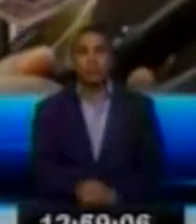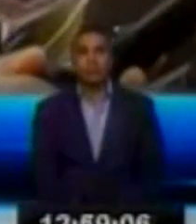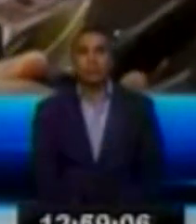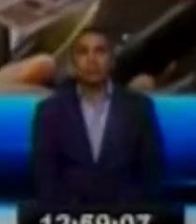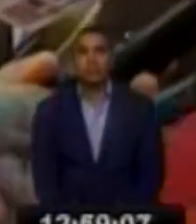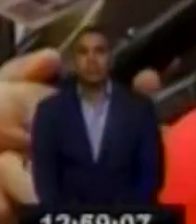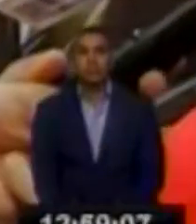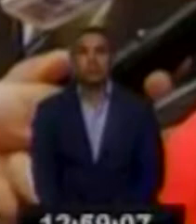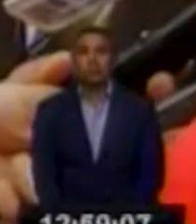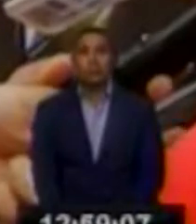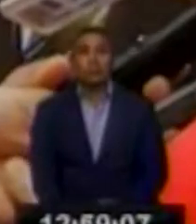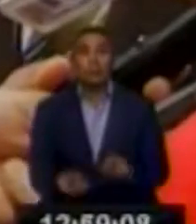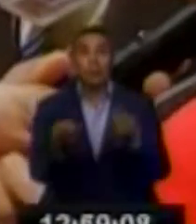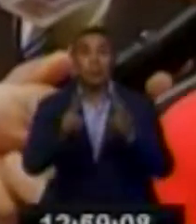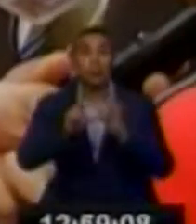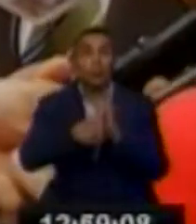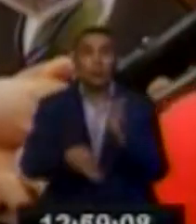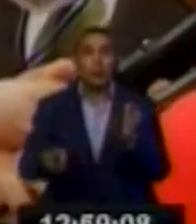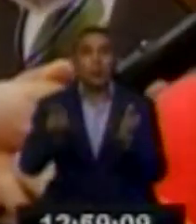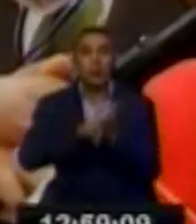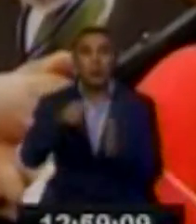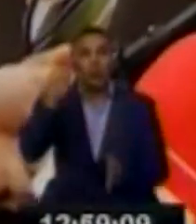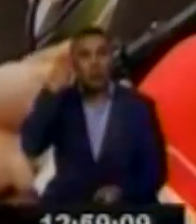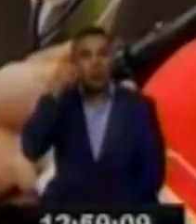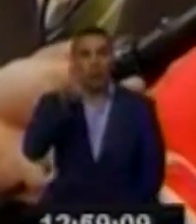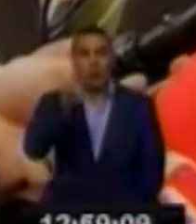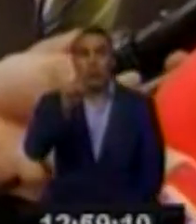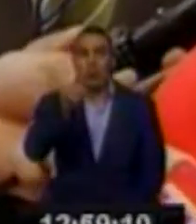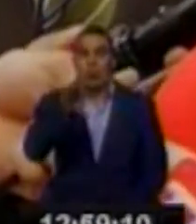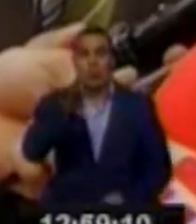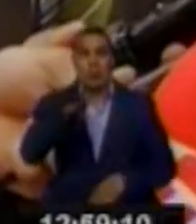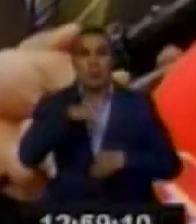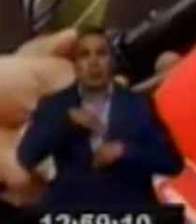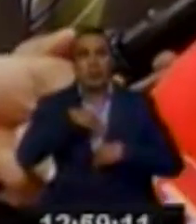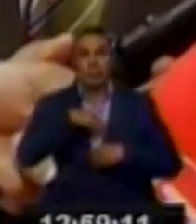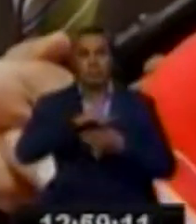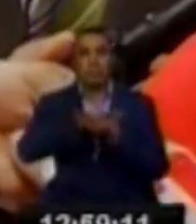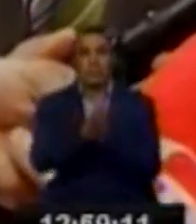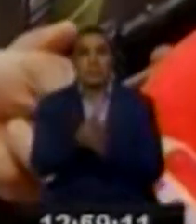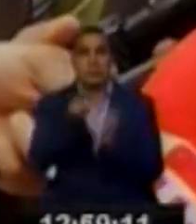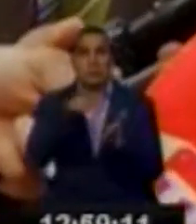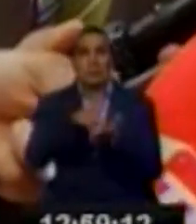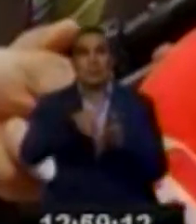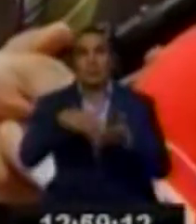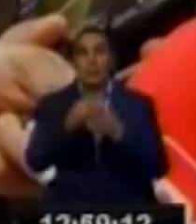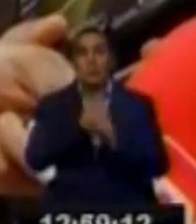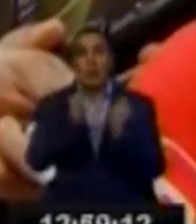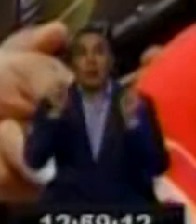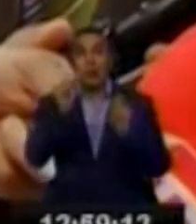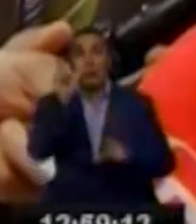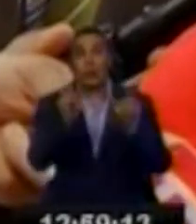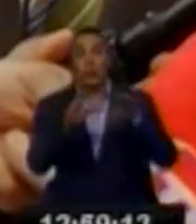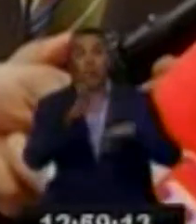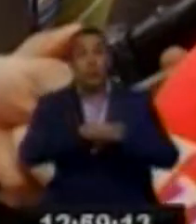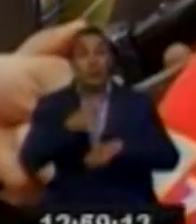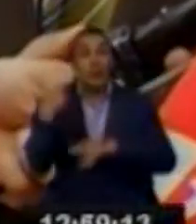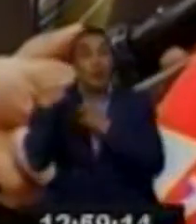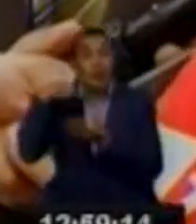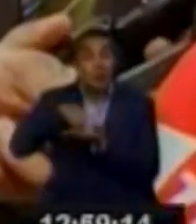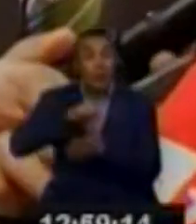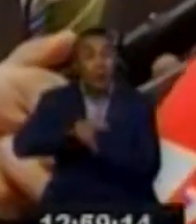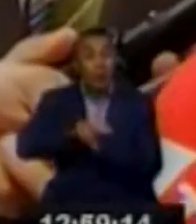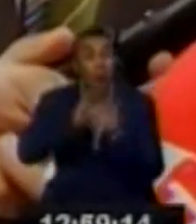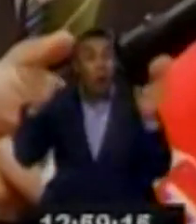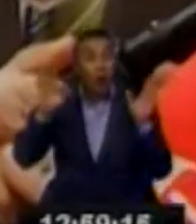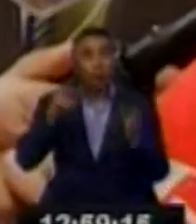intervención. Y luego ratificar que el gobierno no va a dar espacio a este tipo de actos, que las personas responsables de esto tendrán